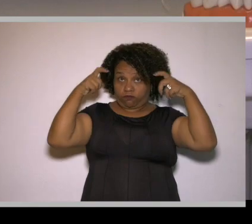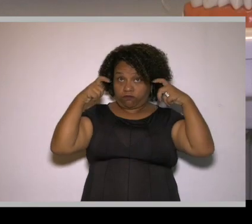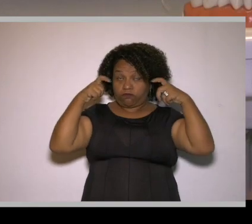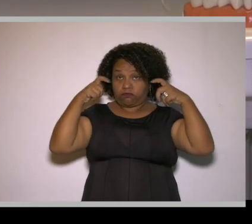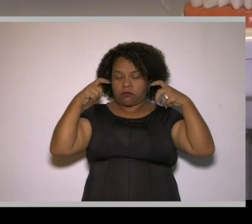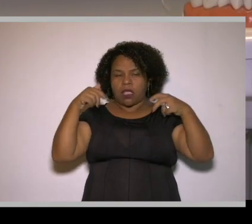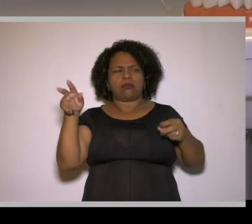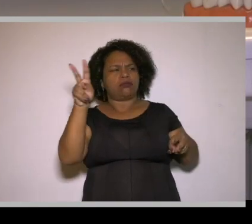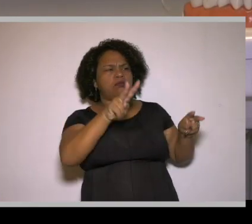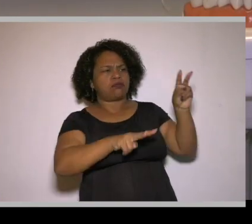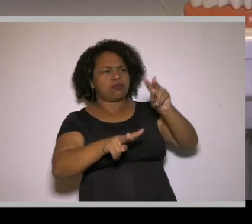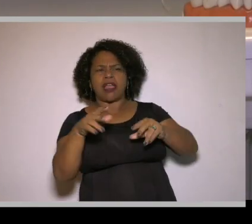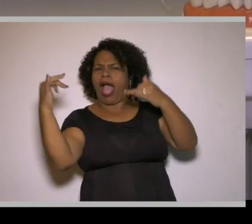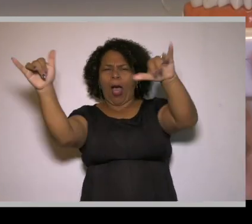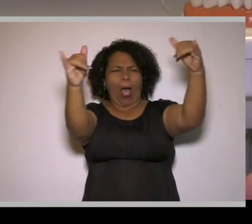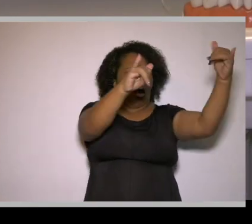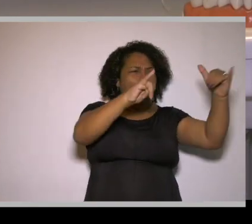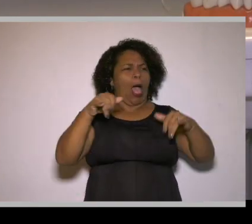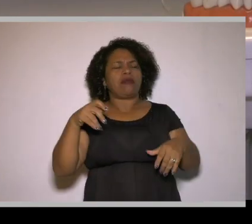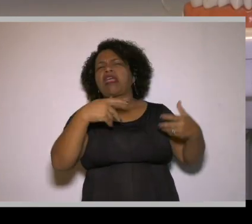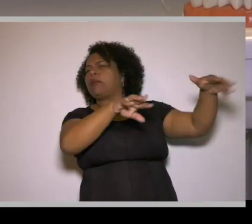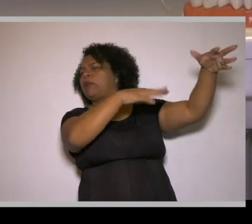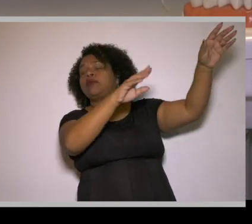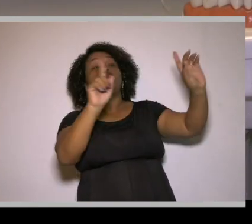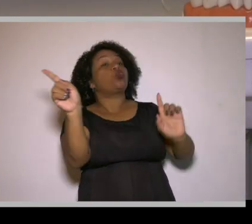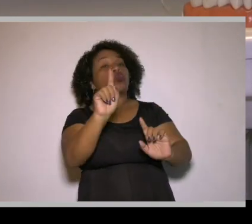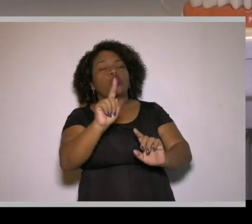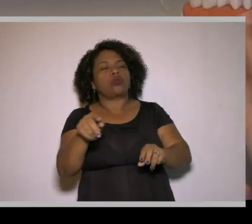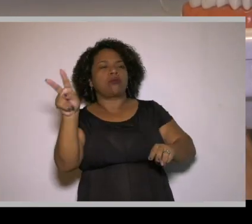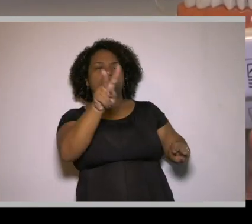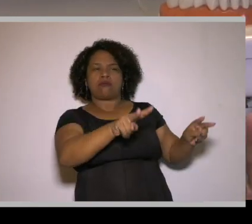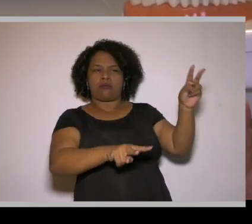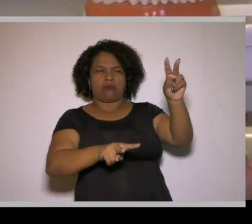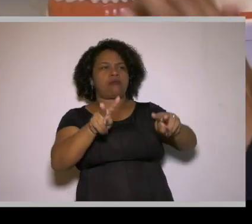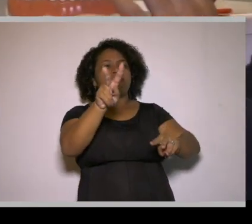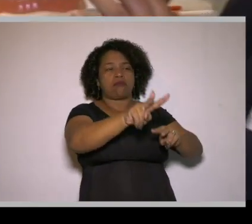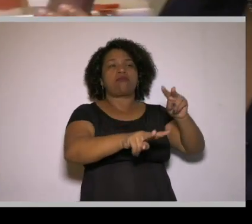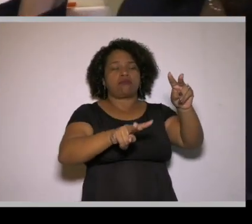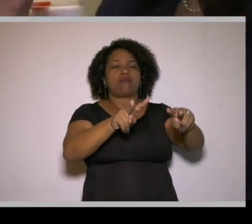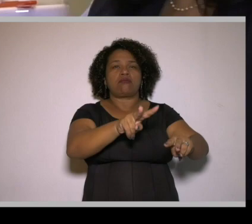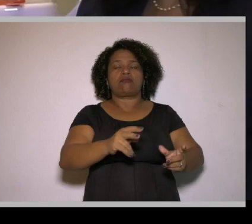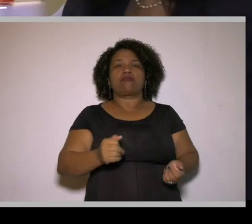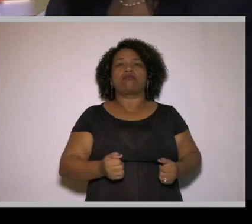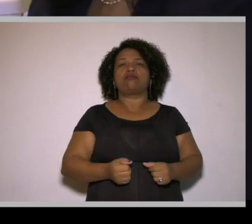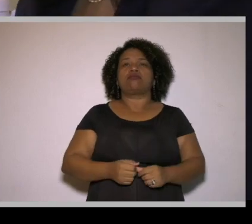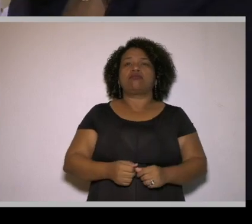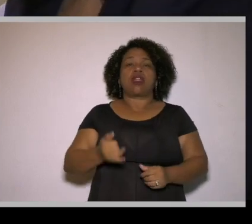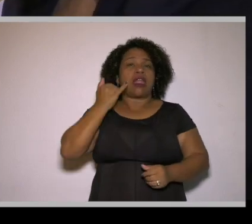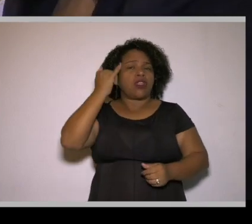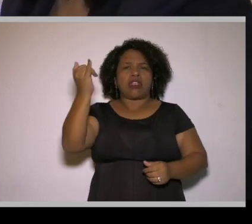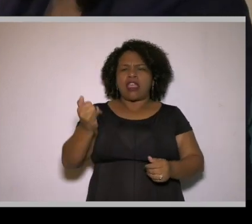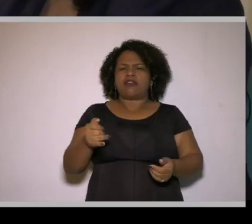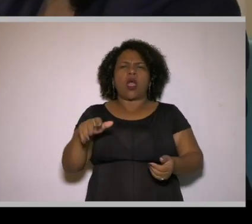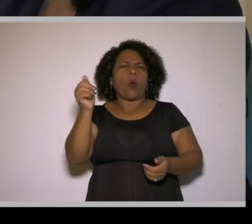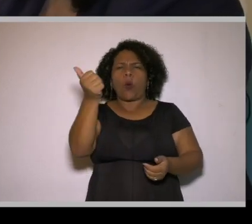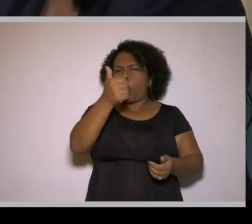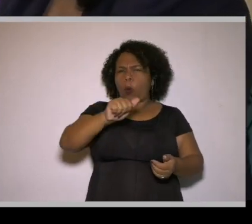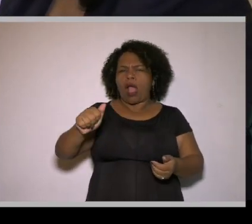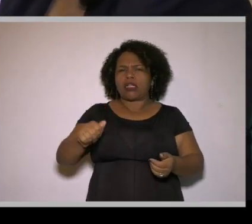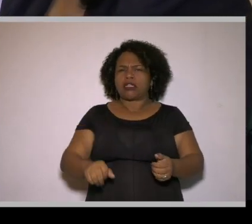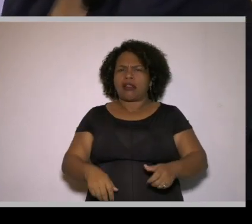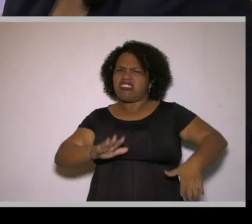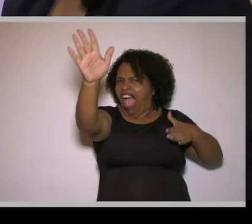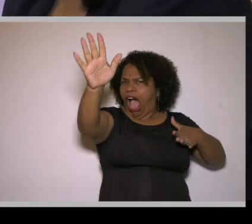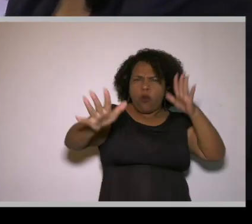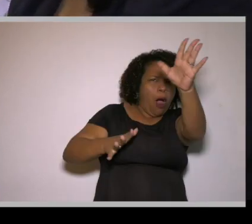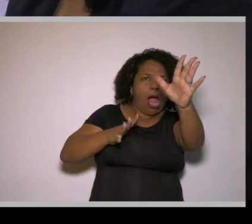observado. Y a veces, doctora, Para- hacen deportes así como karate, artes marciales, colocarle también su protección en los dientes. es Sí, importante. le